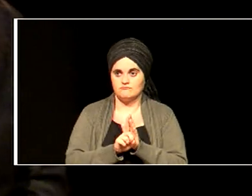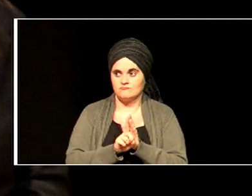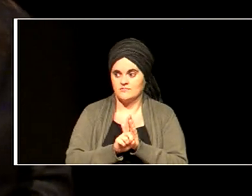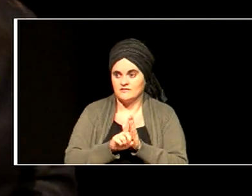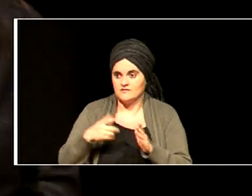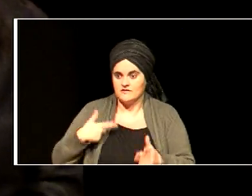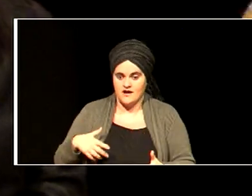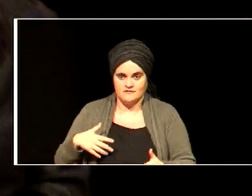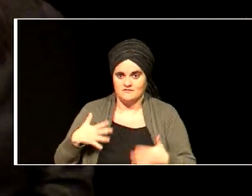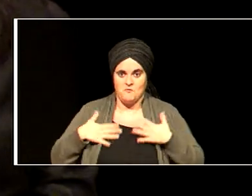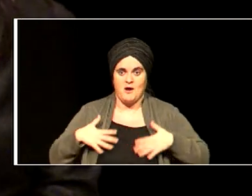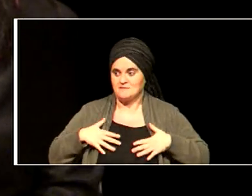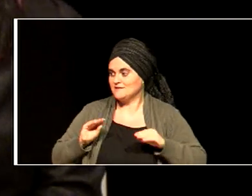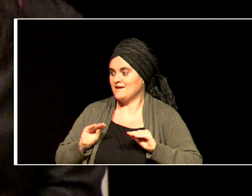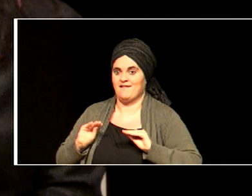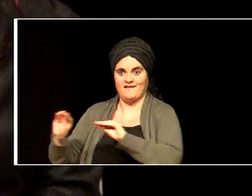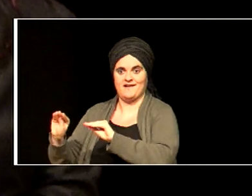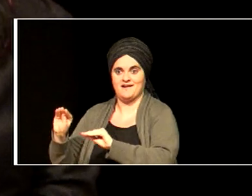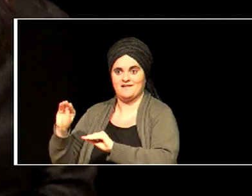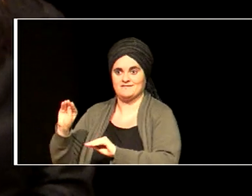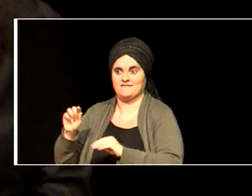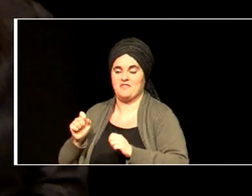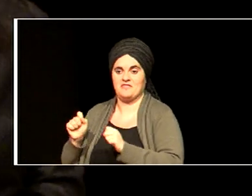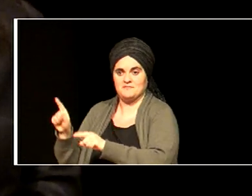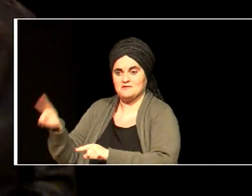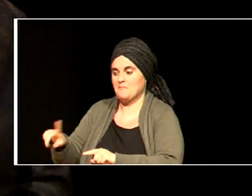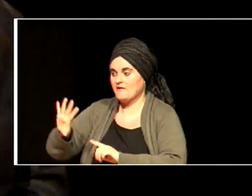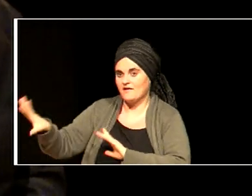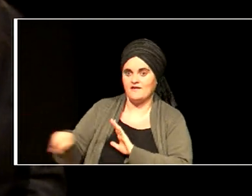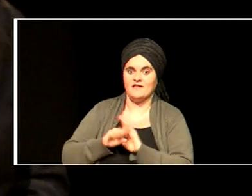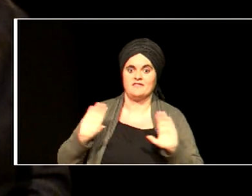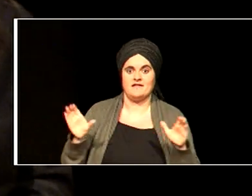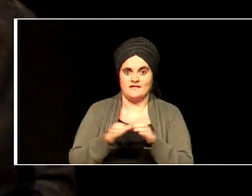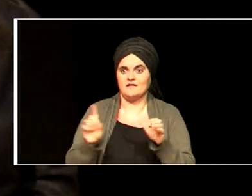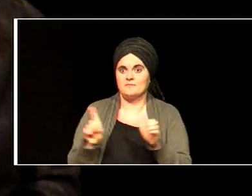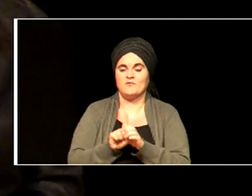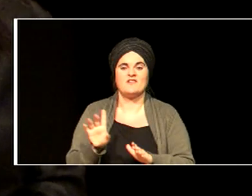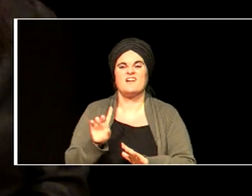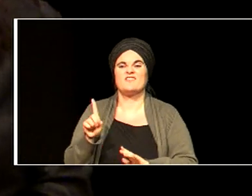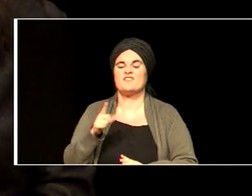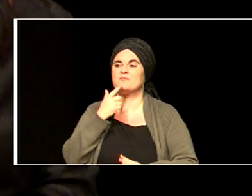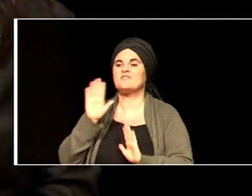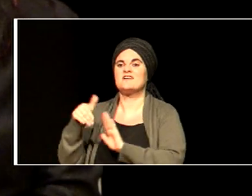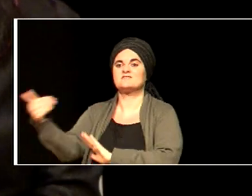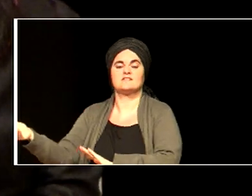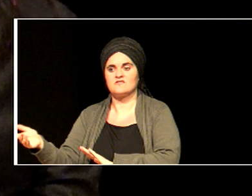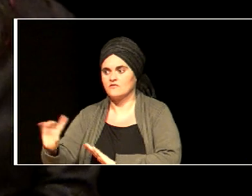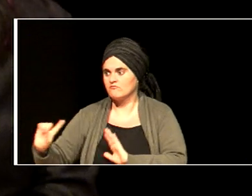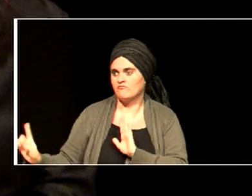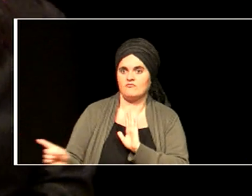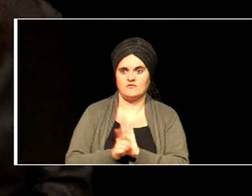inviste de esa camiseta. Y mientras dure la intervención, no es externa, es interna. Formamos parte, todos somos